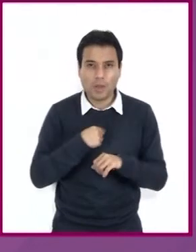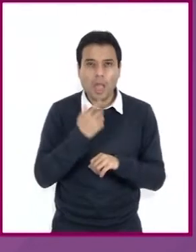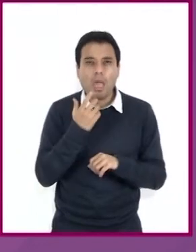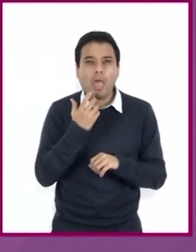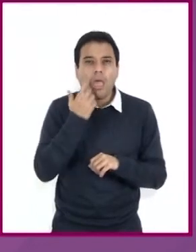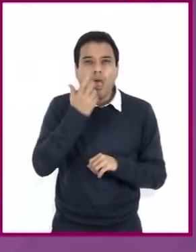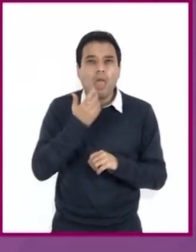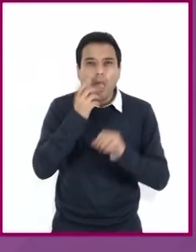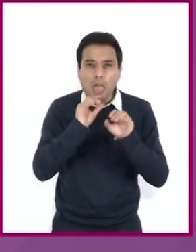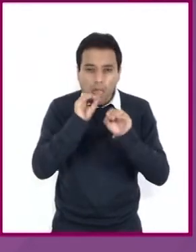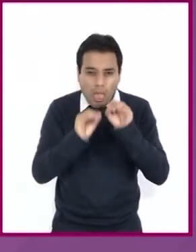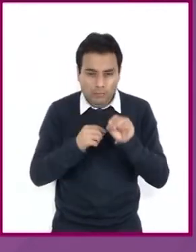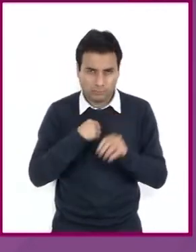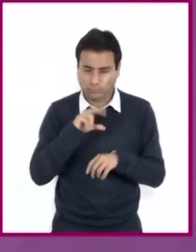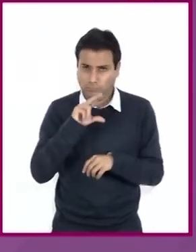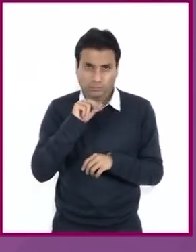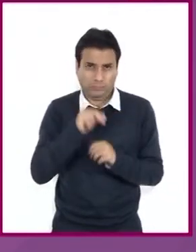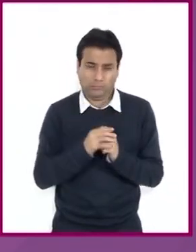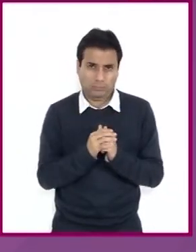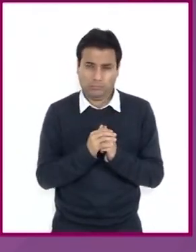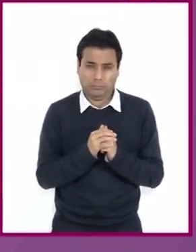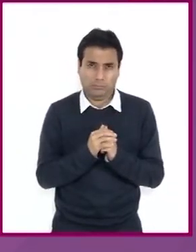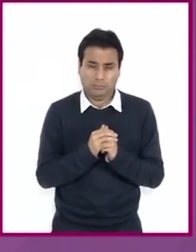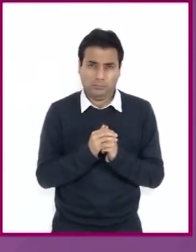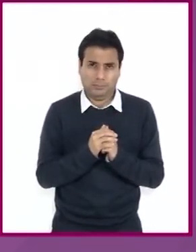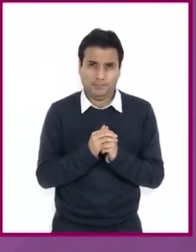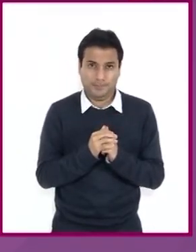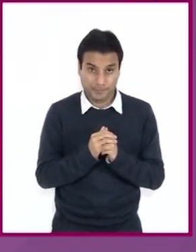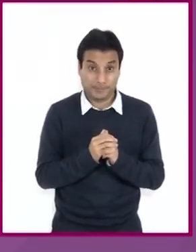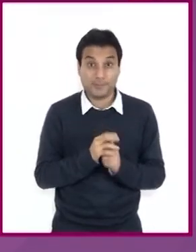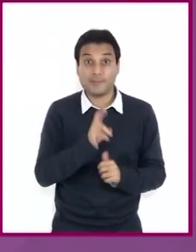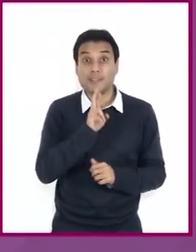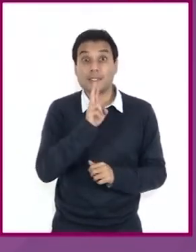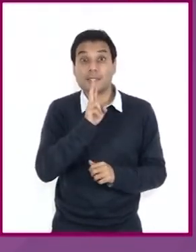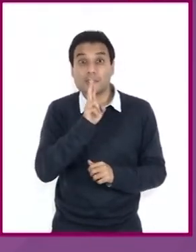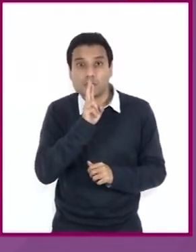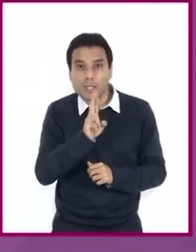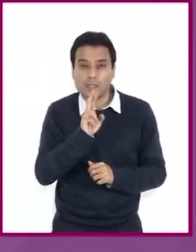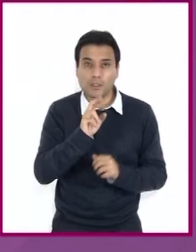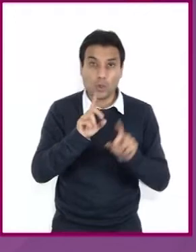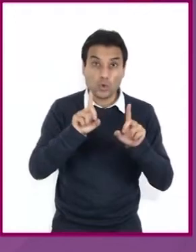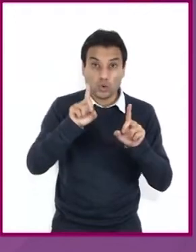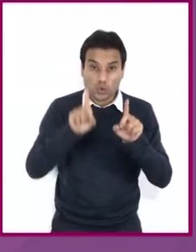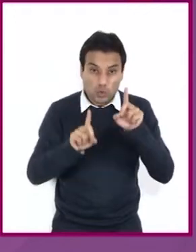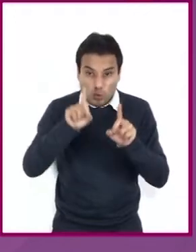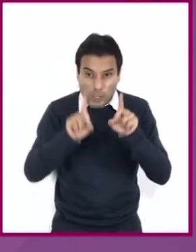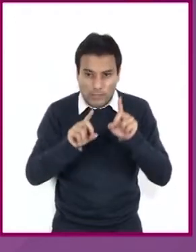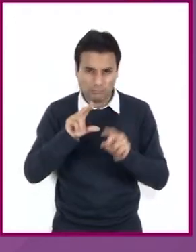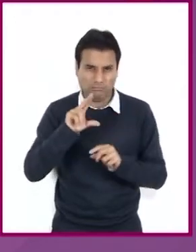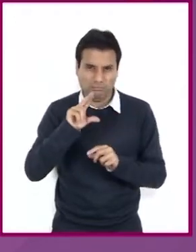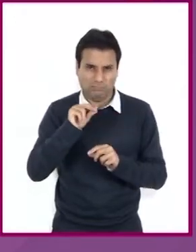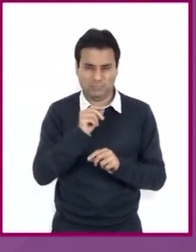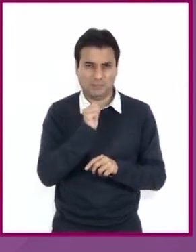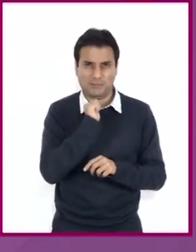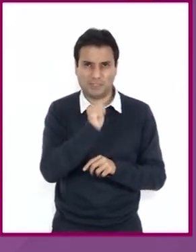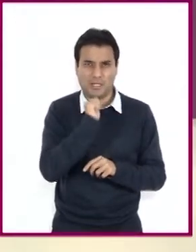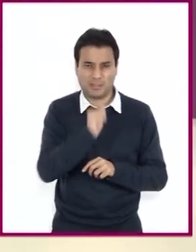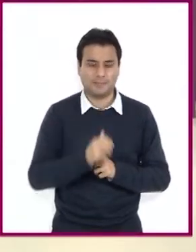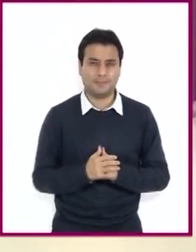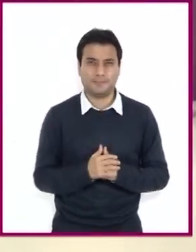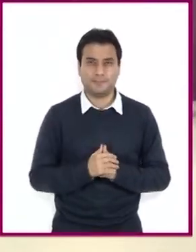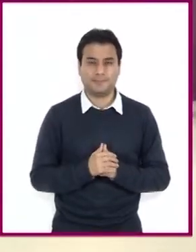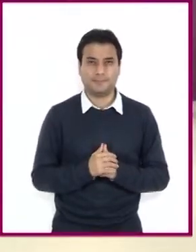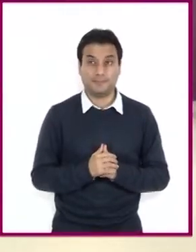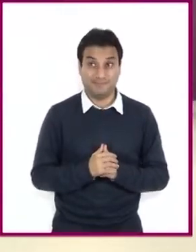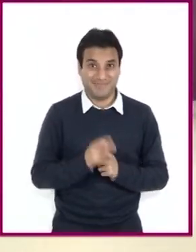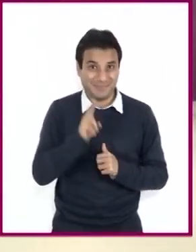como acabo de explicar, que me haya dado un resultado dudoso. Porter, 1961.